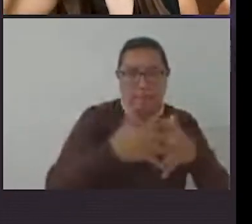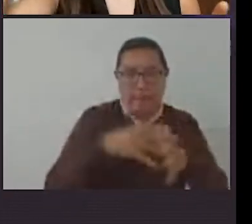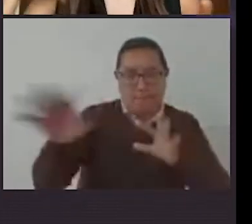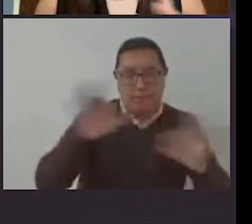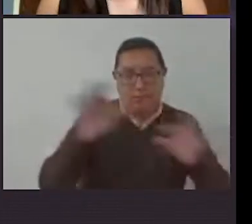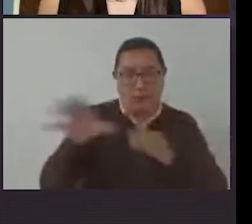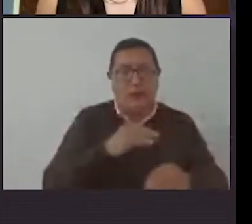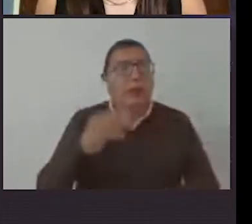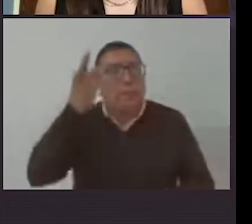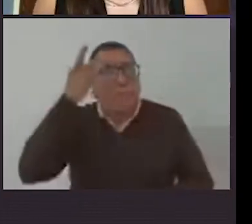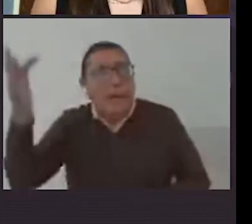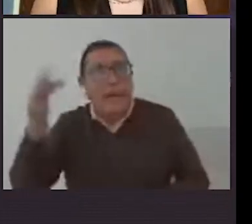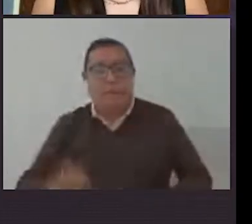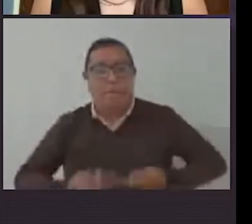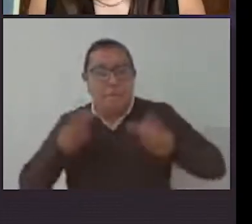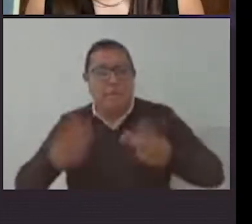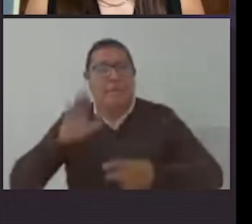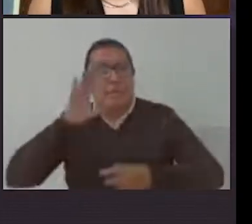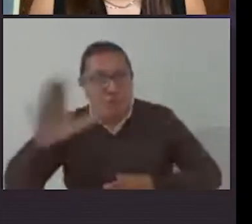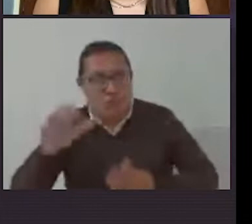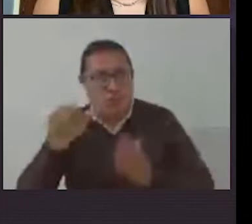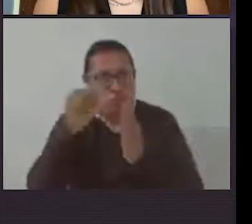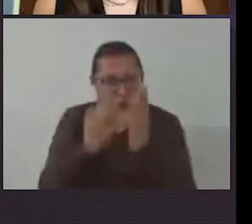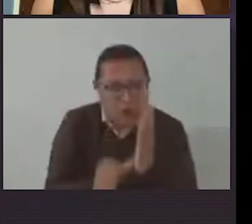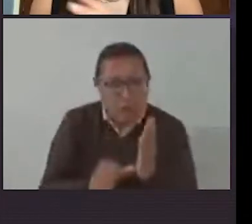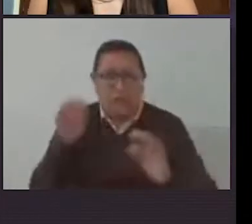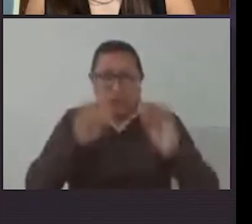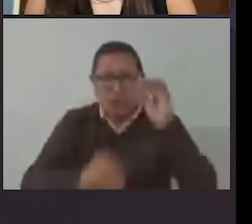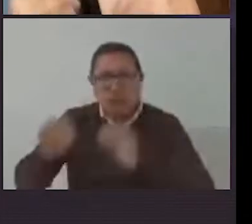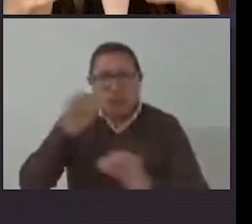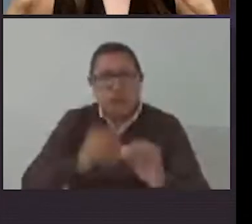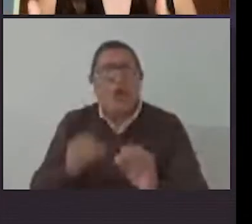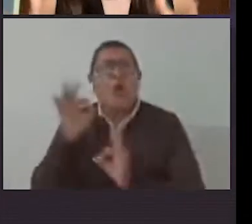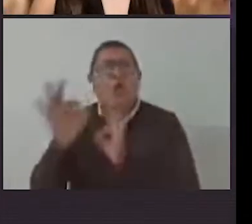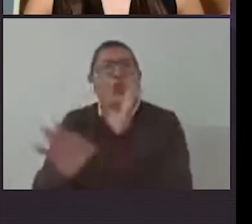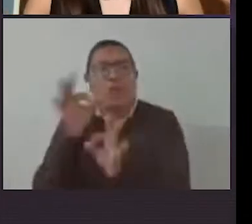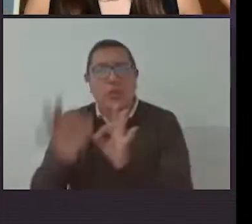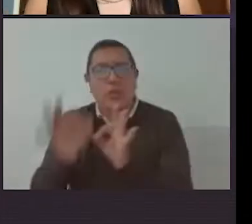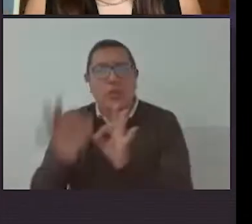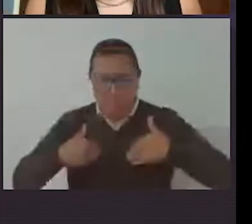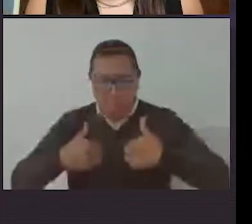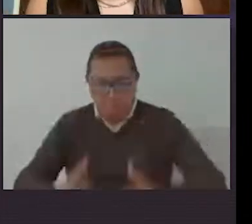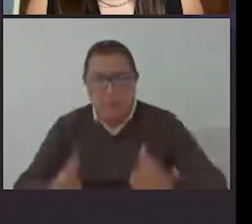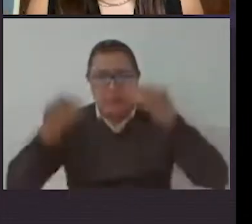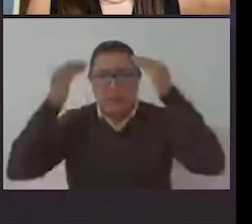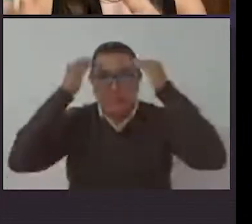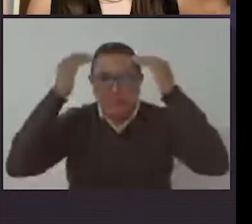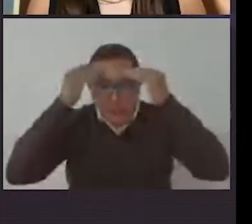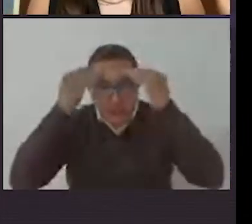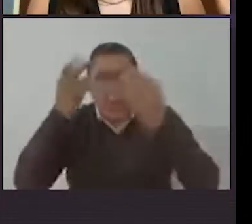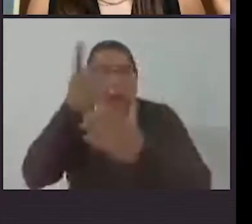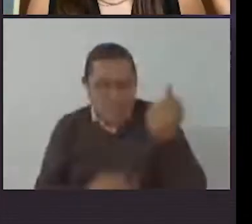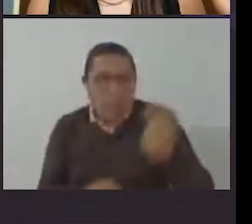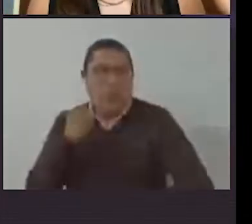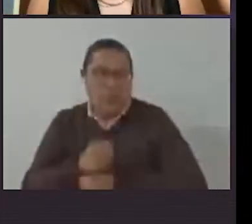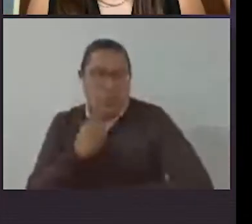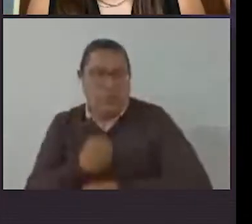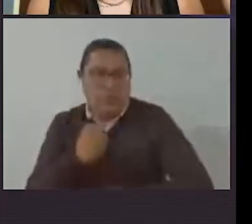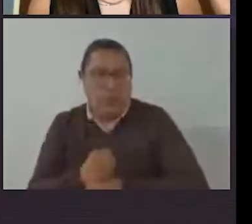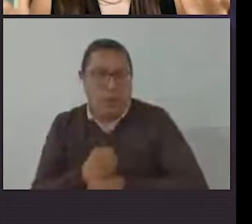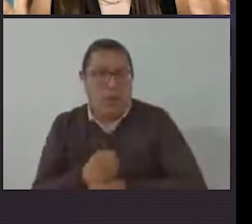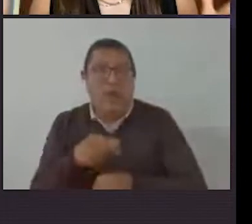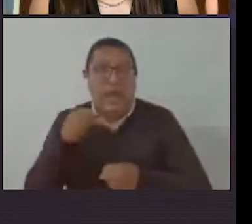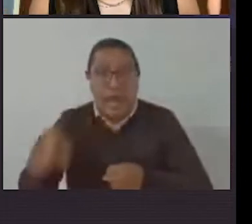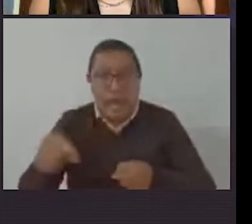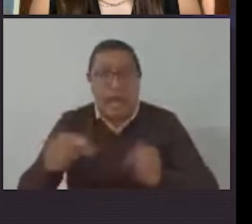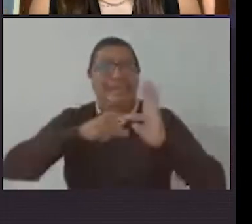estar presentes con su familia, cuidar su salud física, mental, emocional, mientras trabajan con la cumbre de la